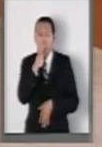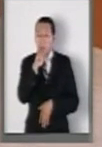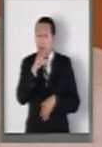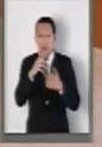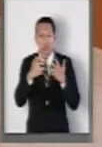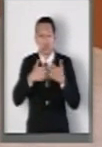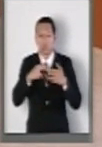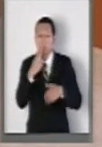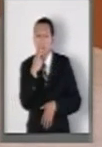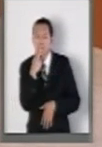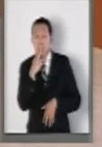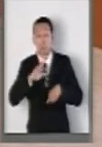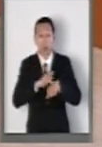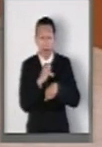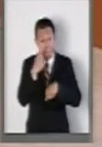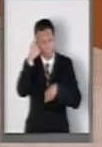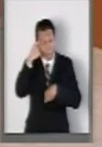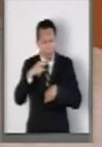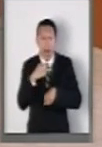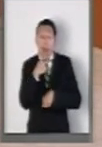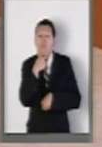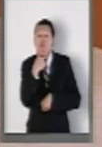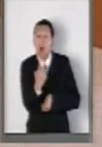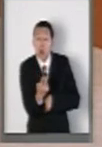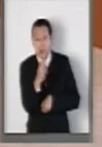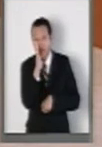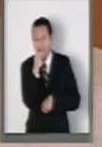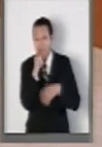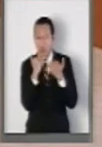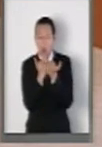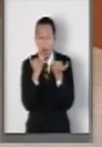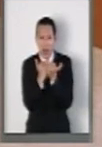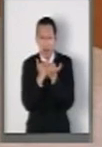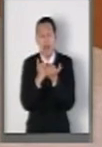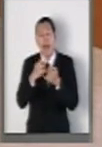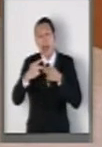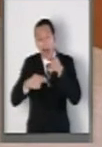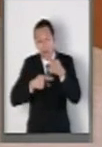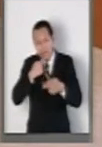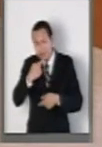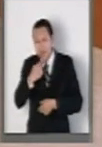la pronunciación de sonidos hasta la imposibilidad total del habla.